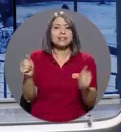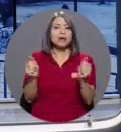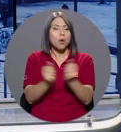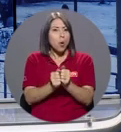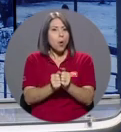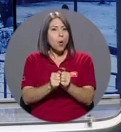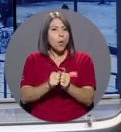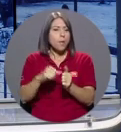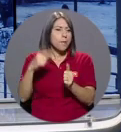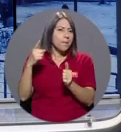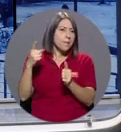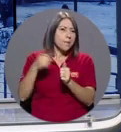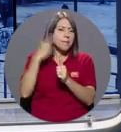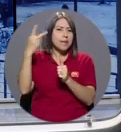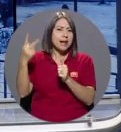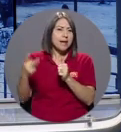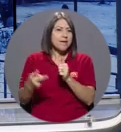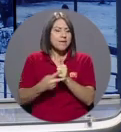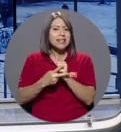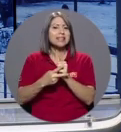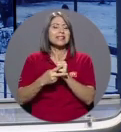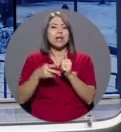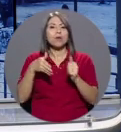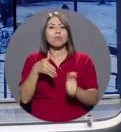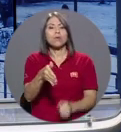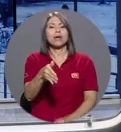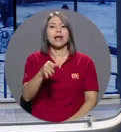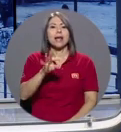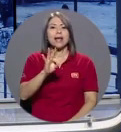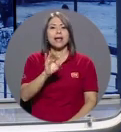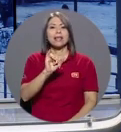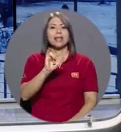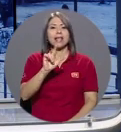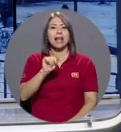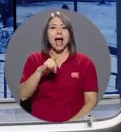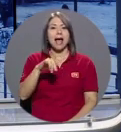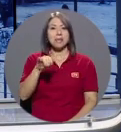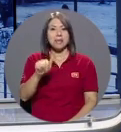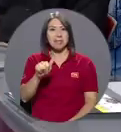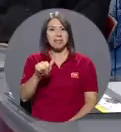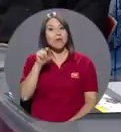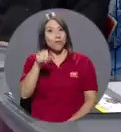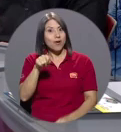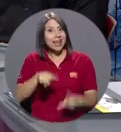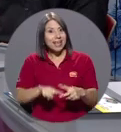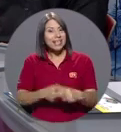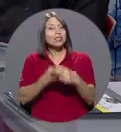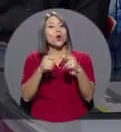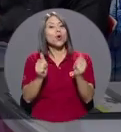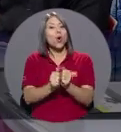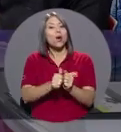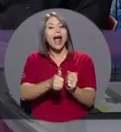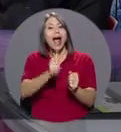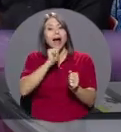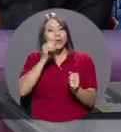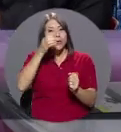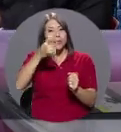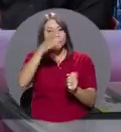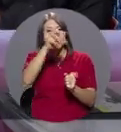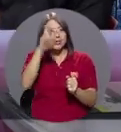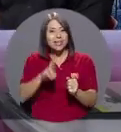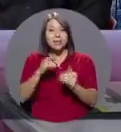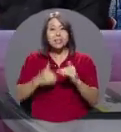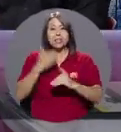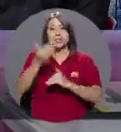1960 con el primer ingreso de tilapia, que fue la especie que inició la acuicultura en Costa Rica.